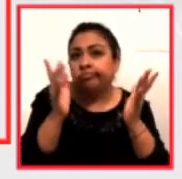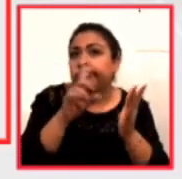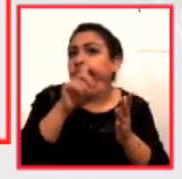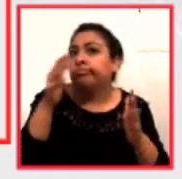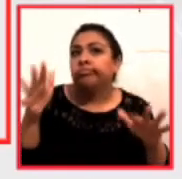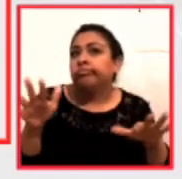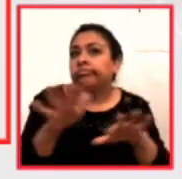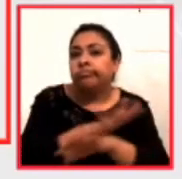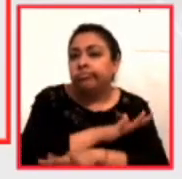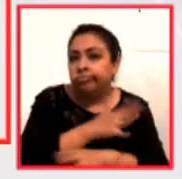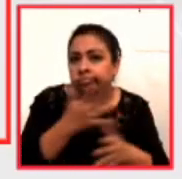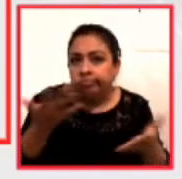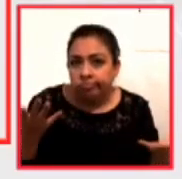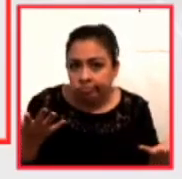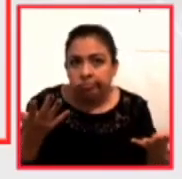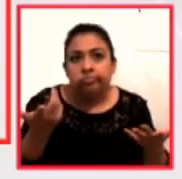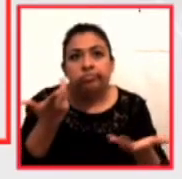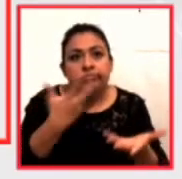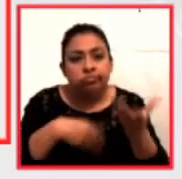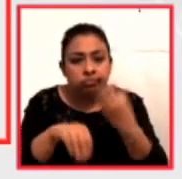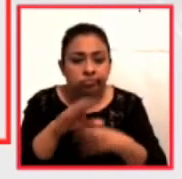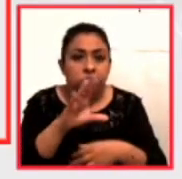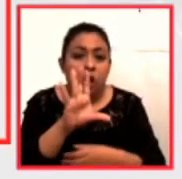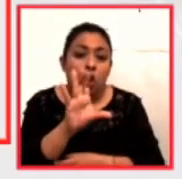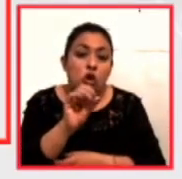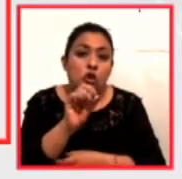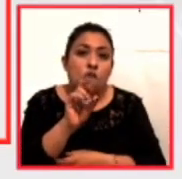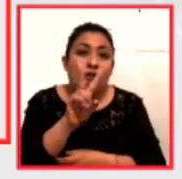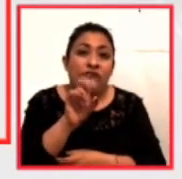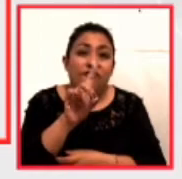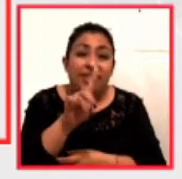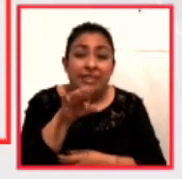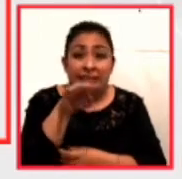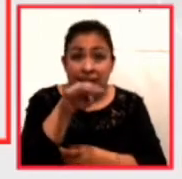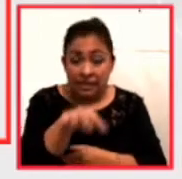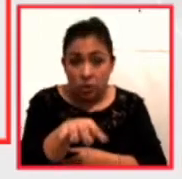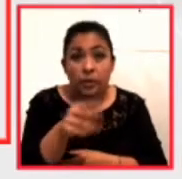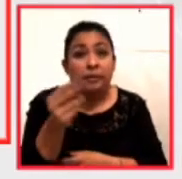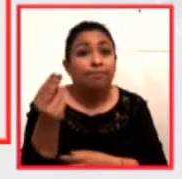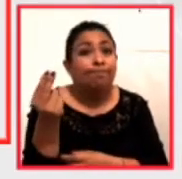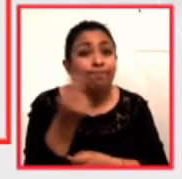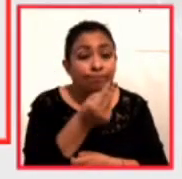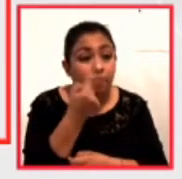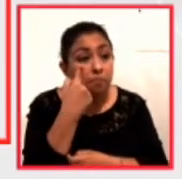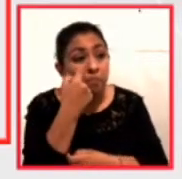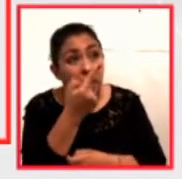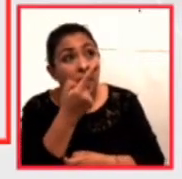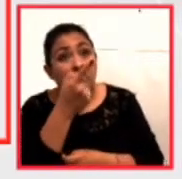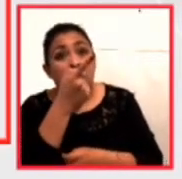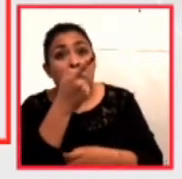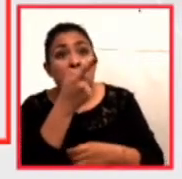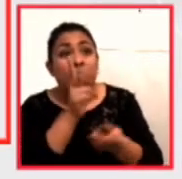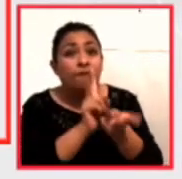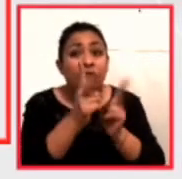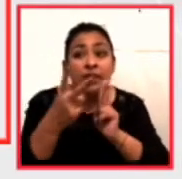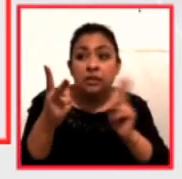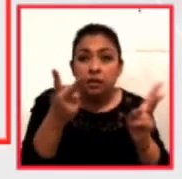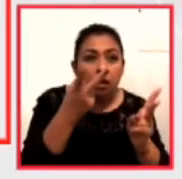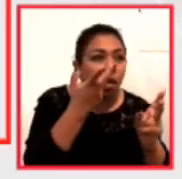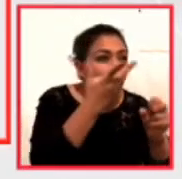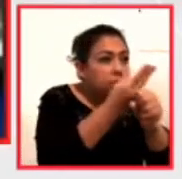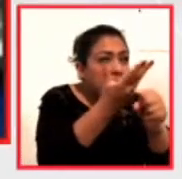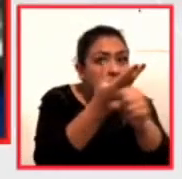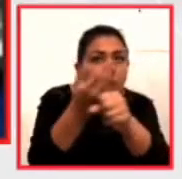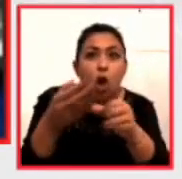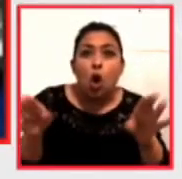en la economía el COVID-19, es necesario voltear a ver a los vecinos, no solo por las acciones que están tomando, sino cuál